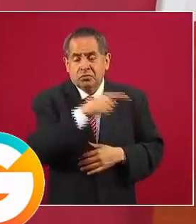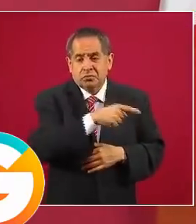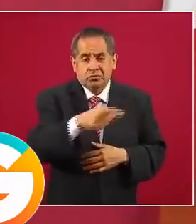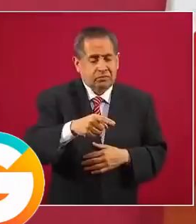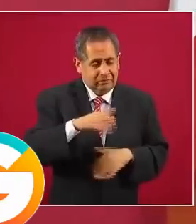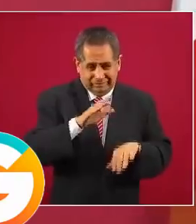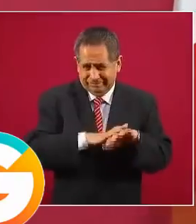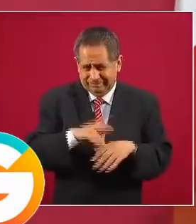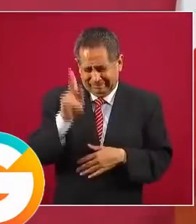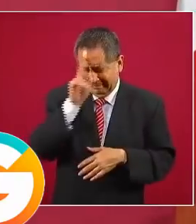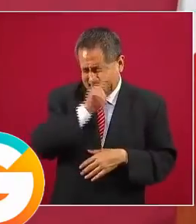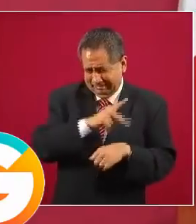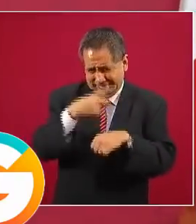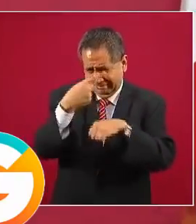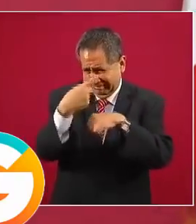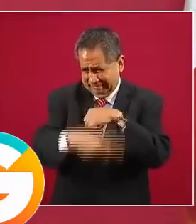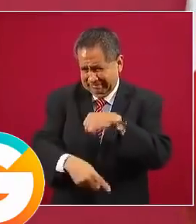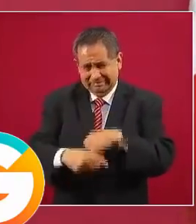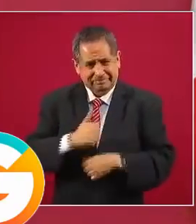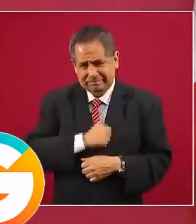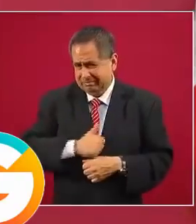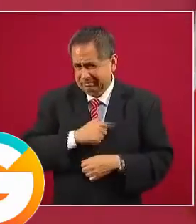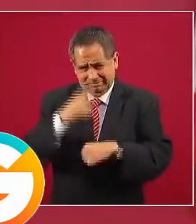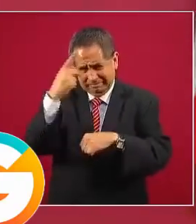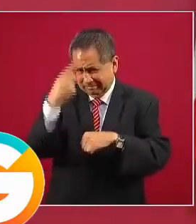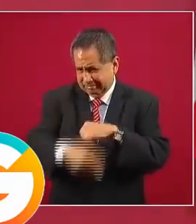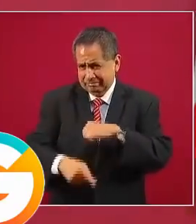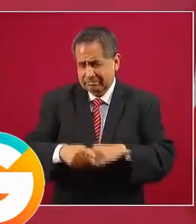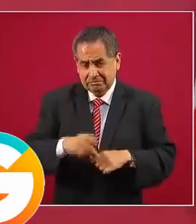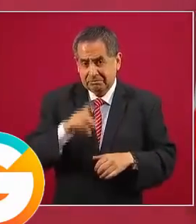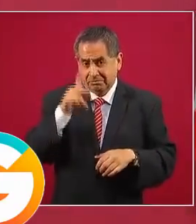muy dañina, destructiva,